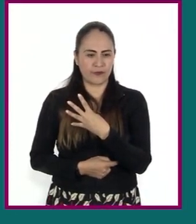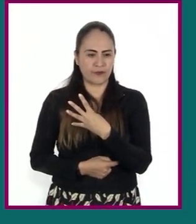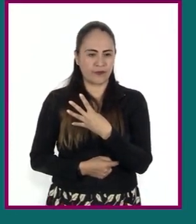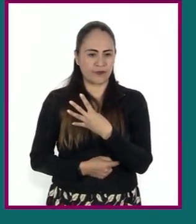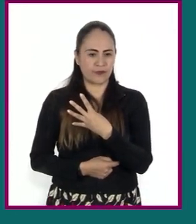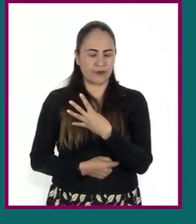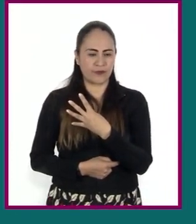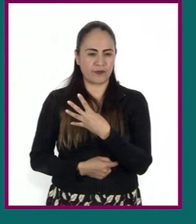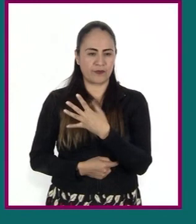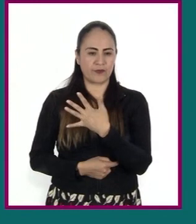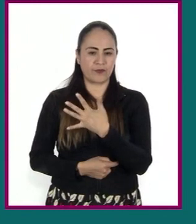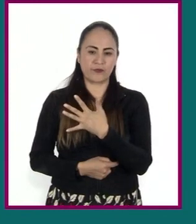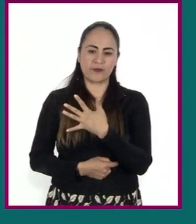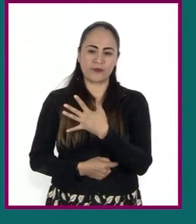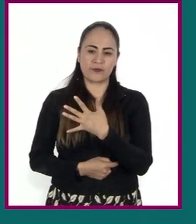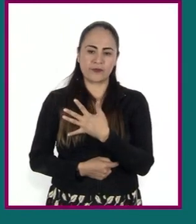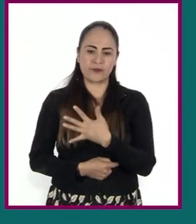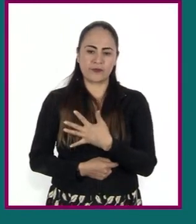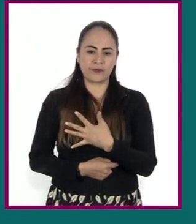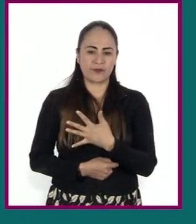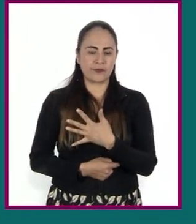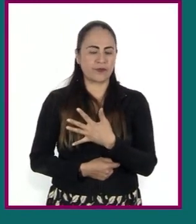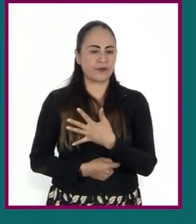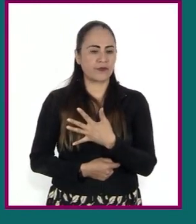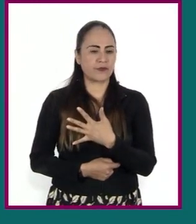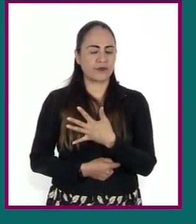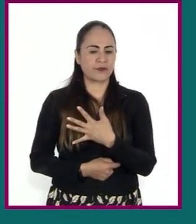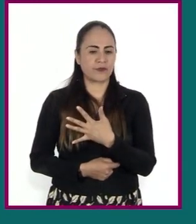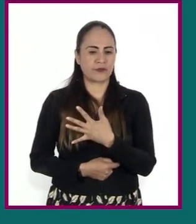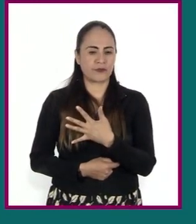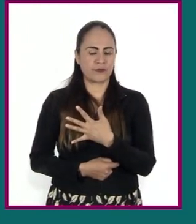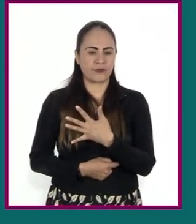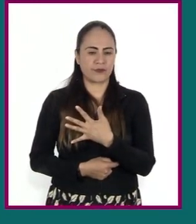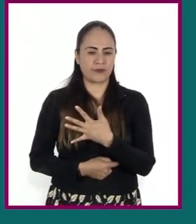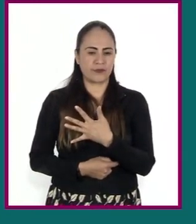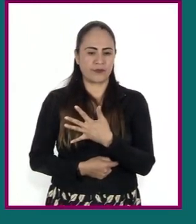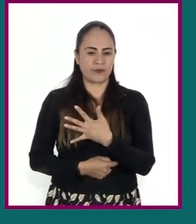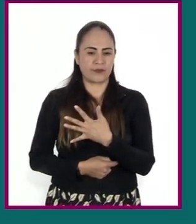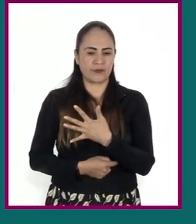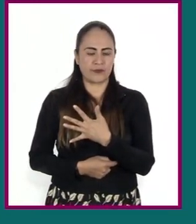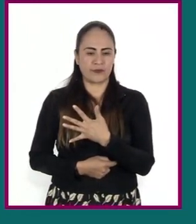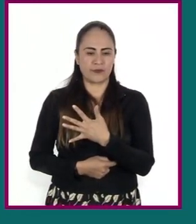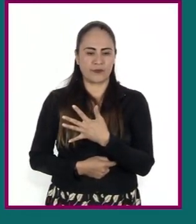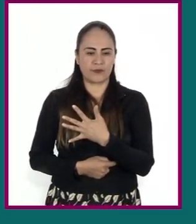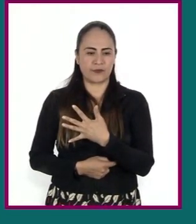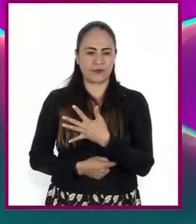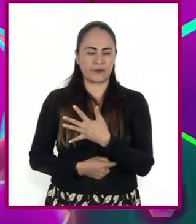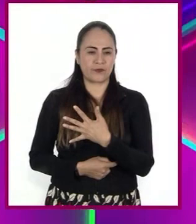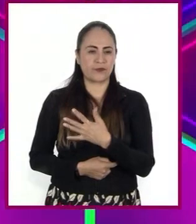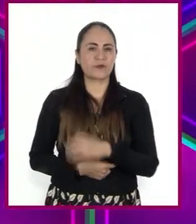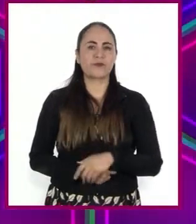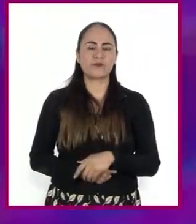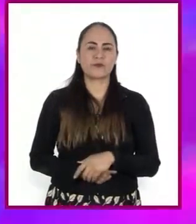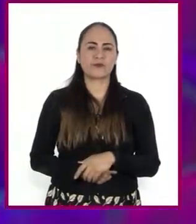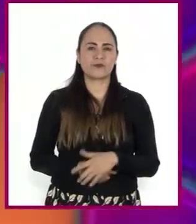universal? 5. ¿En qué fenómenos podemos observar la ley de gravitación universal?